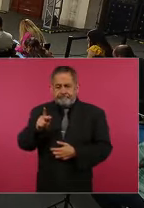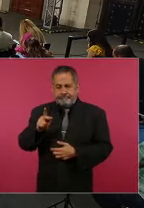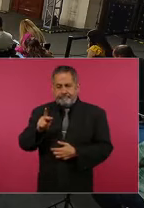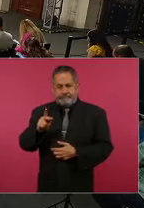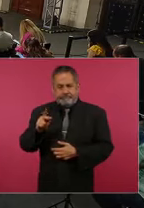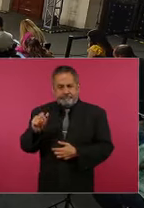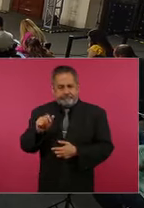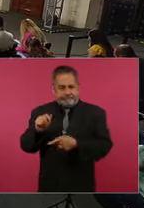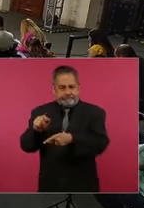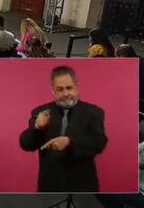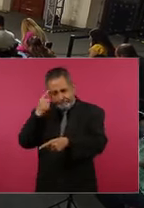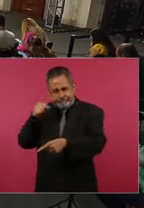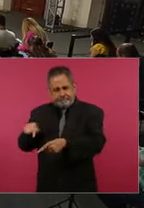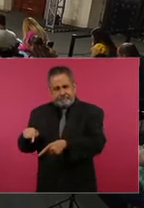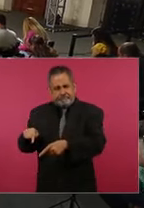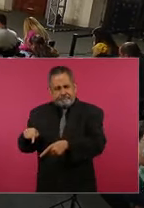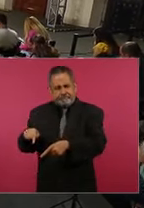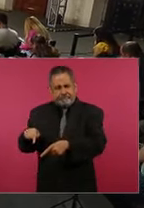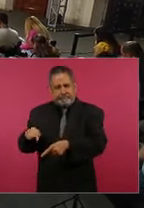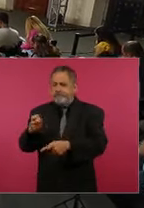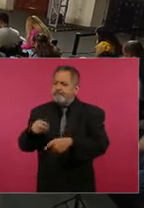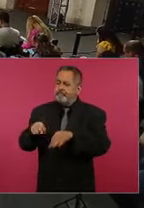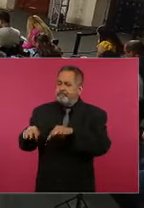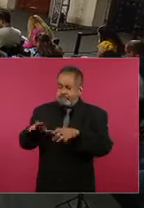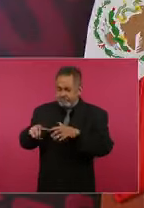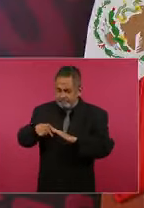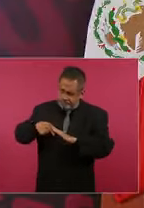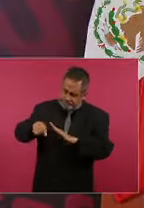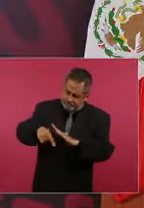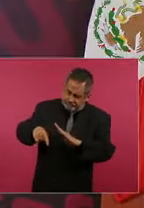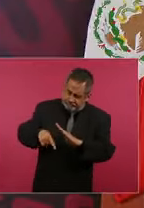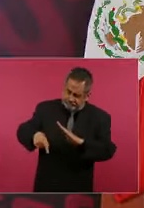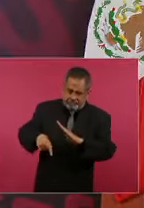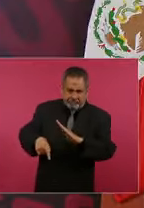Por eso, por ese trabajo de exploración